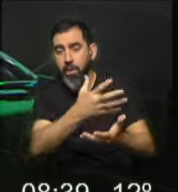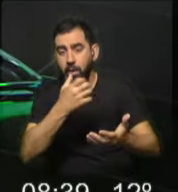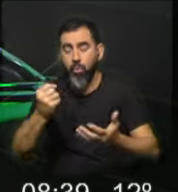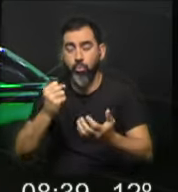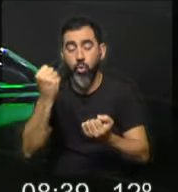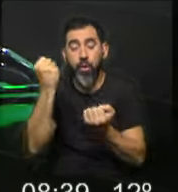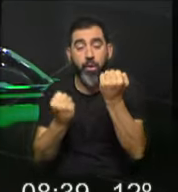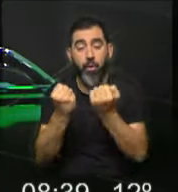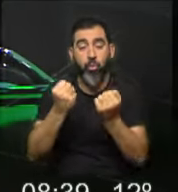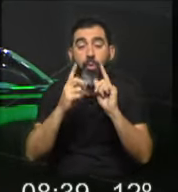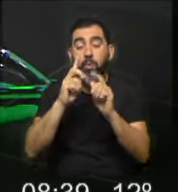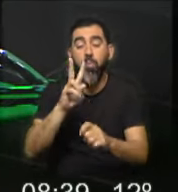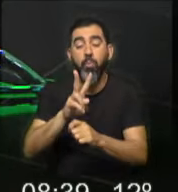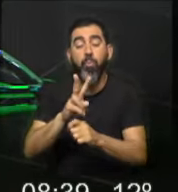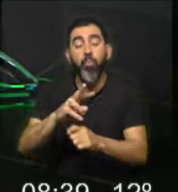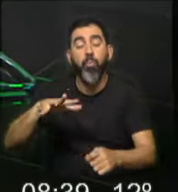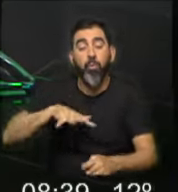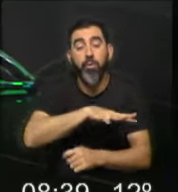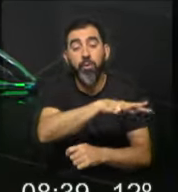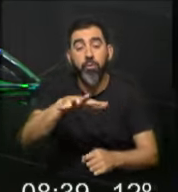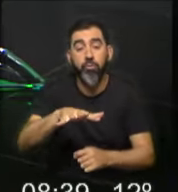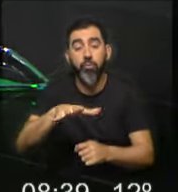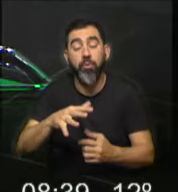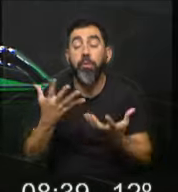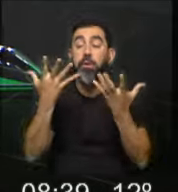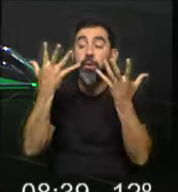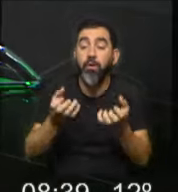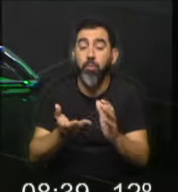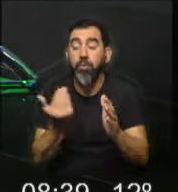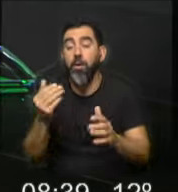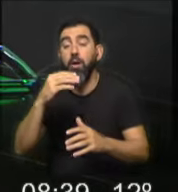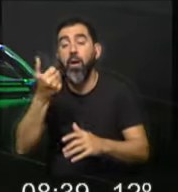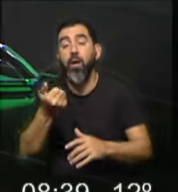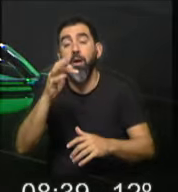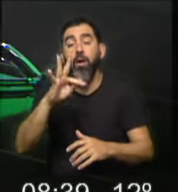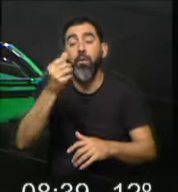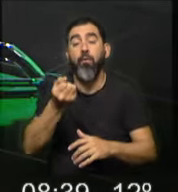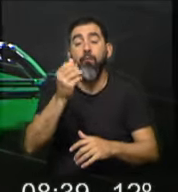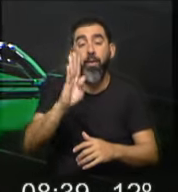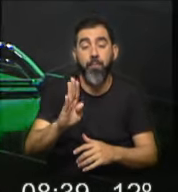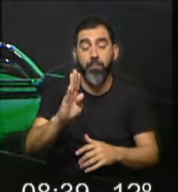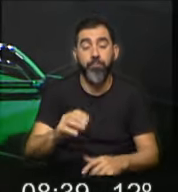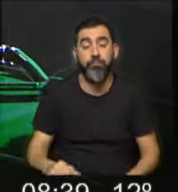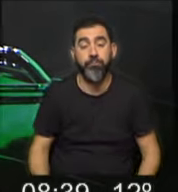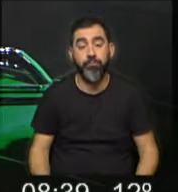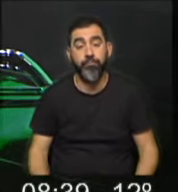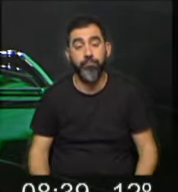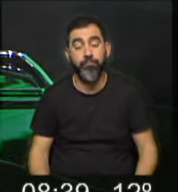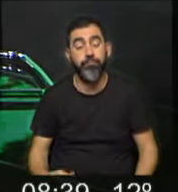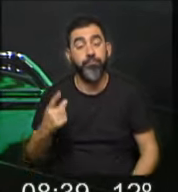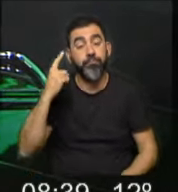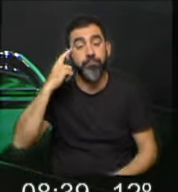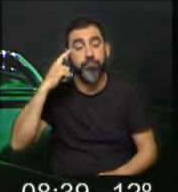de una cosa que tiene que ser para la protección social nosotros queremos este eliminar las afap entonces son todas este principio